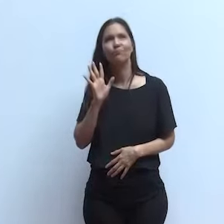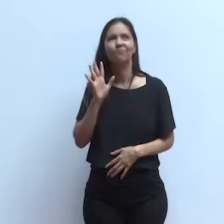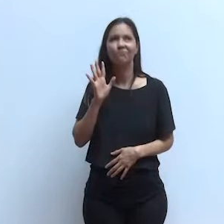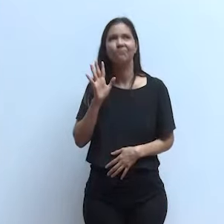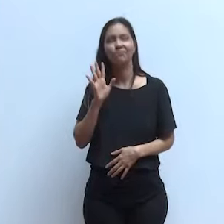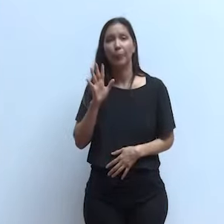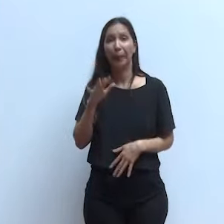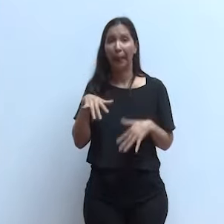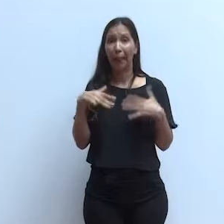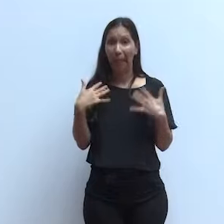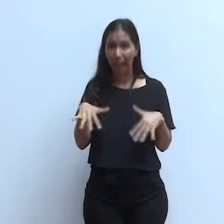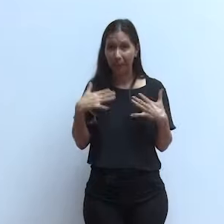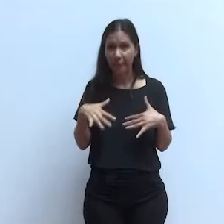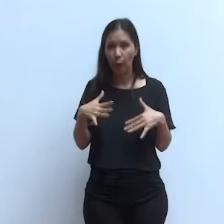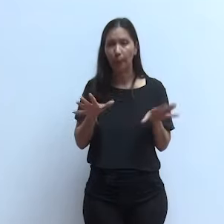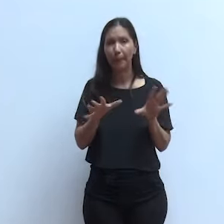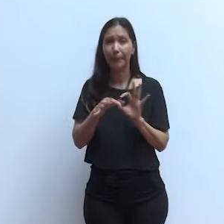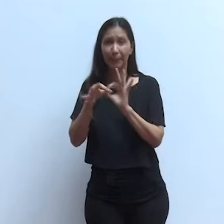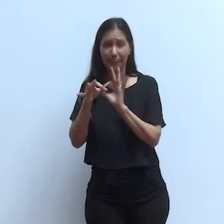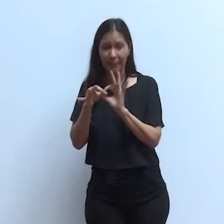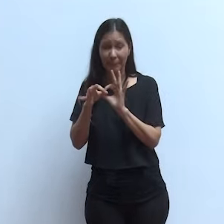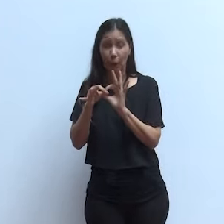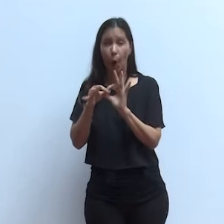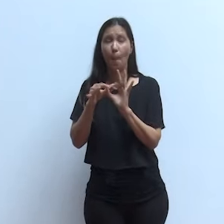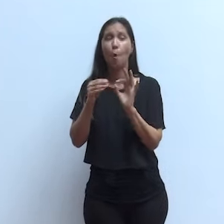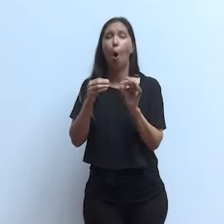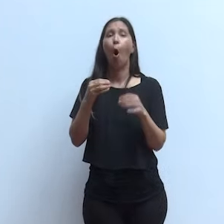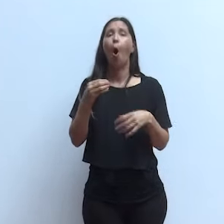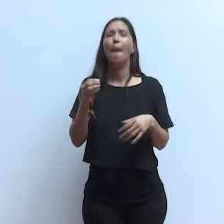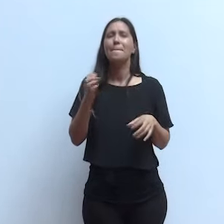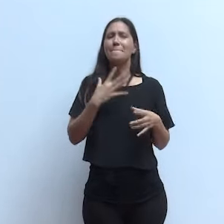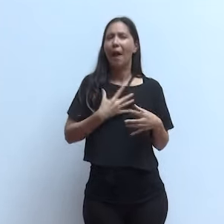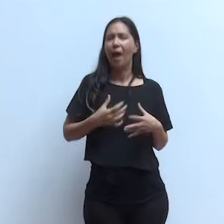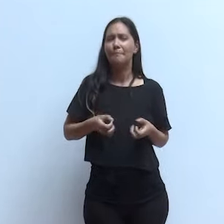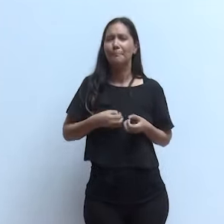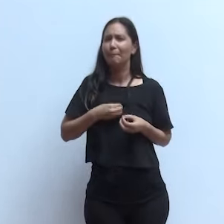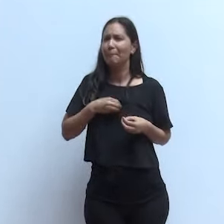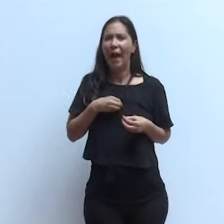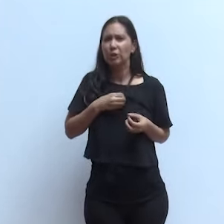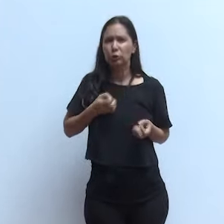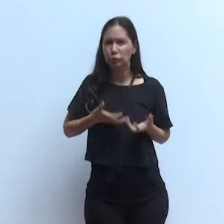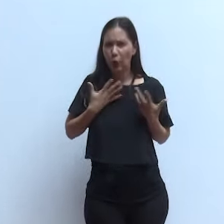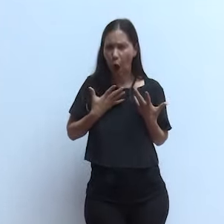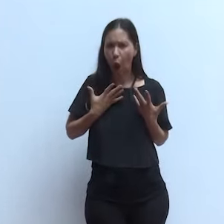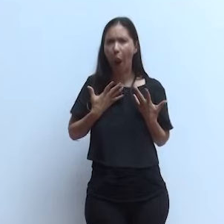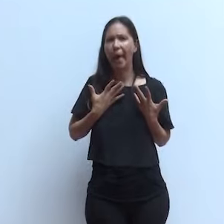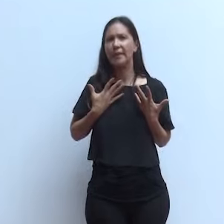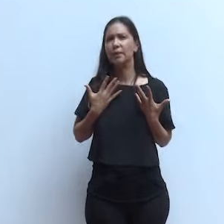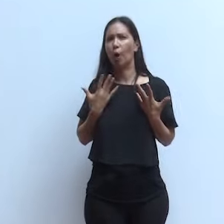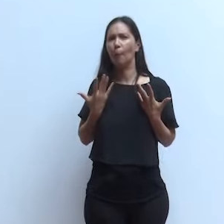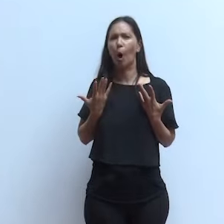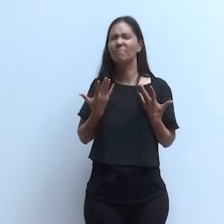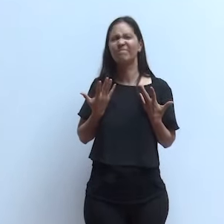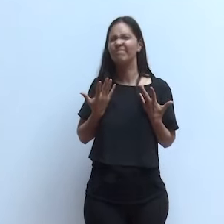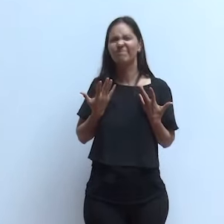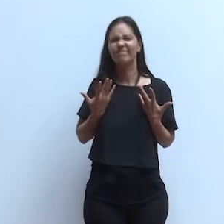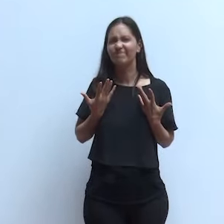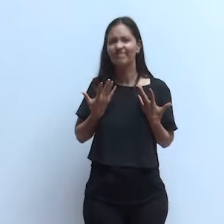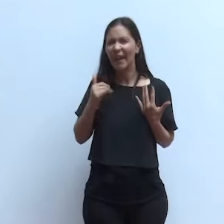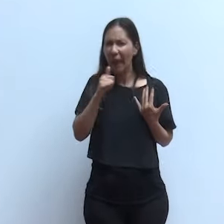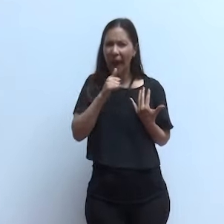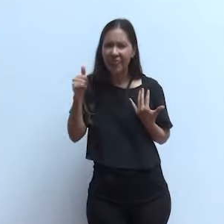vitalismo y las pasiones bajas a la cuenta del fascismo ahí me distancio de vos digo a mí me parece que los